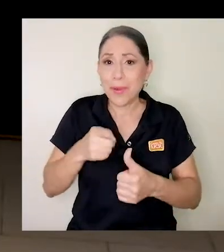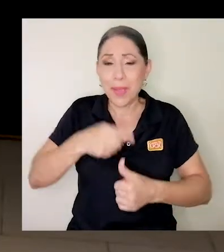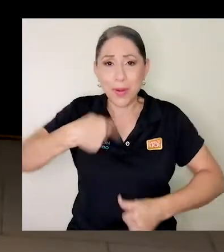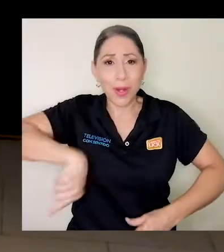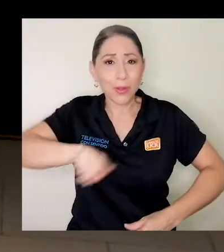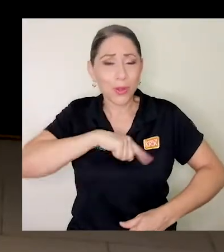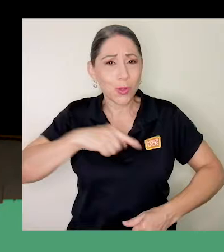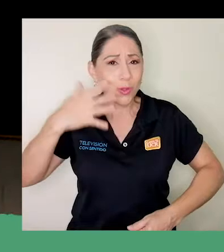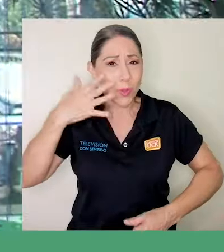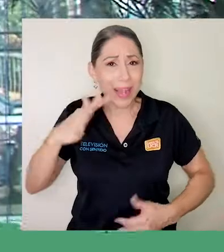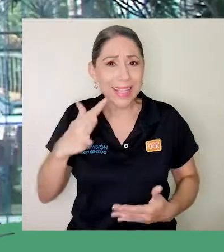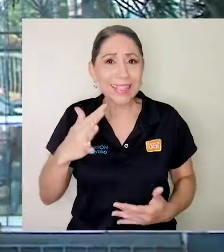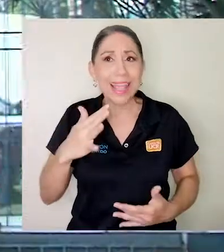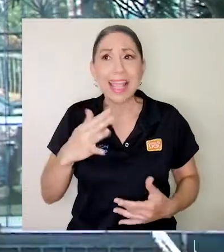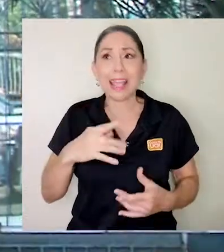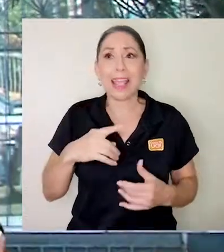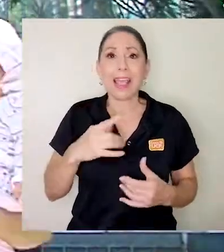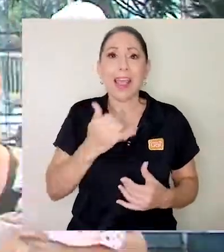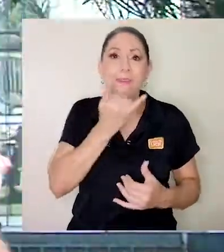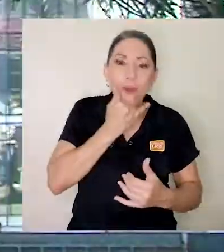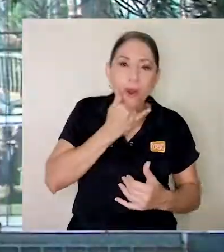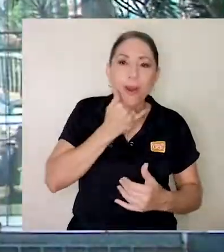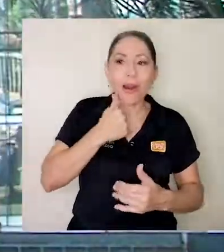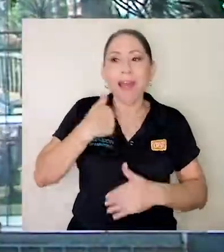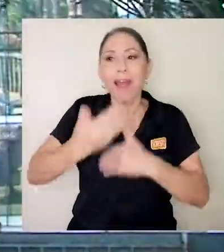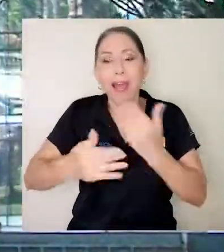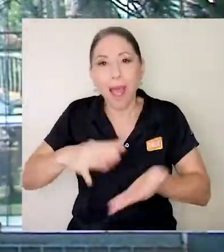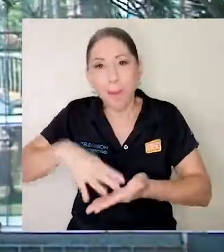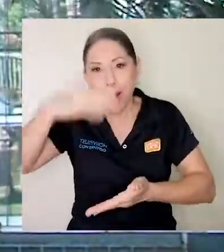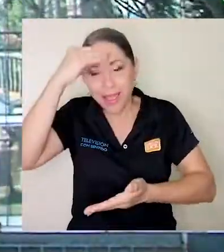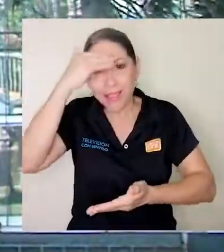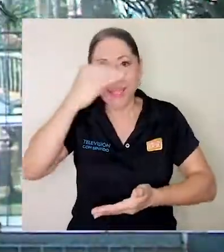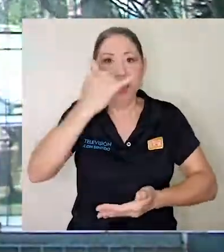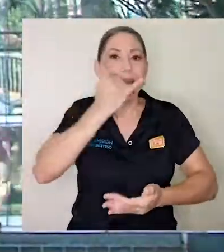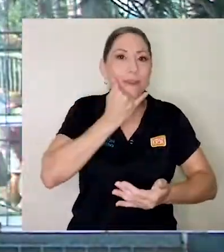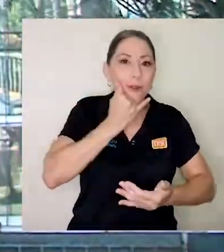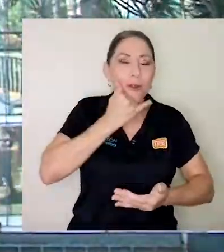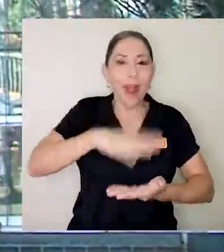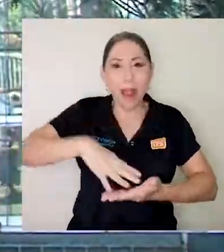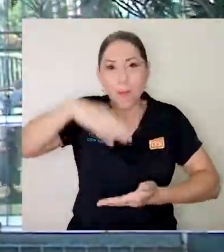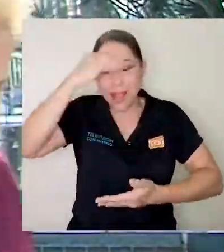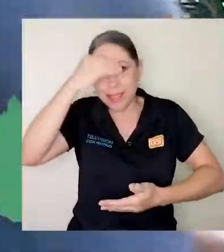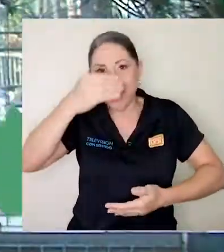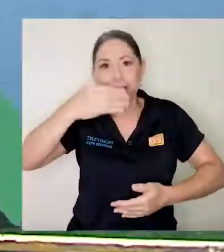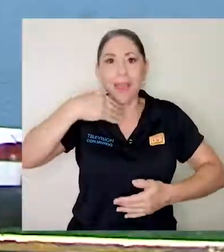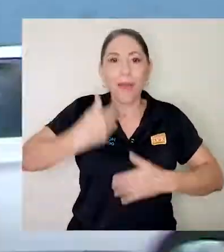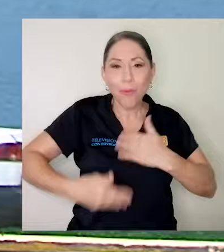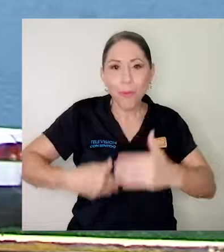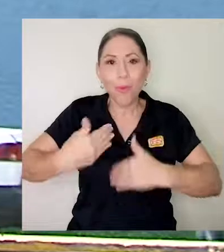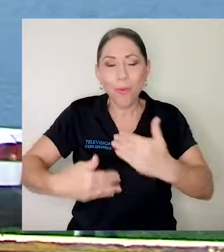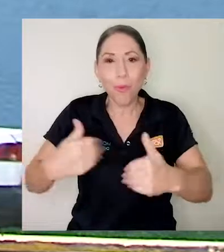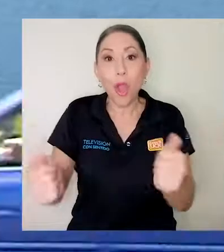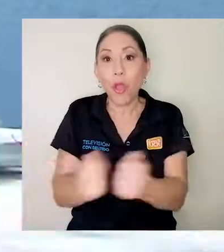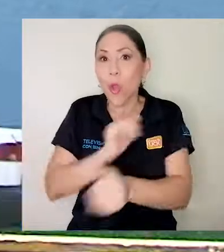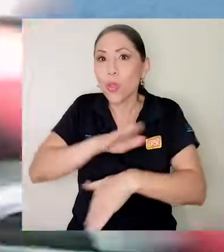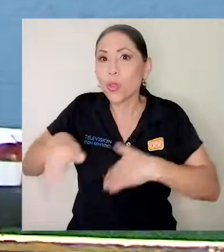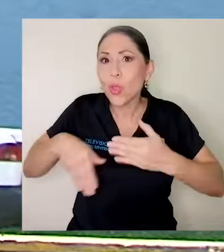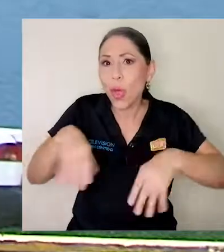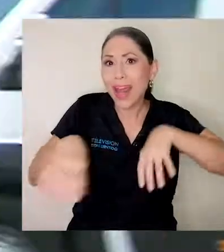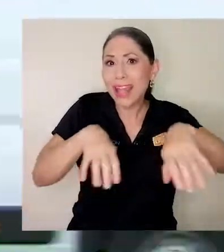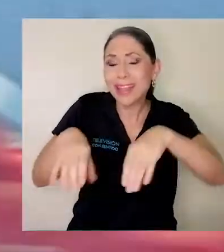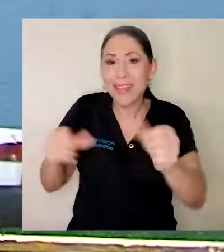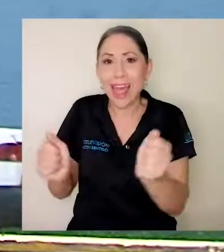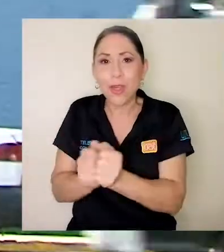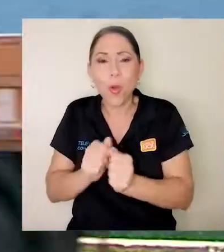ese error aprender, con toda, digamos, la actividad que uno tiene con el resto de compañeros